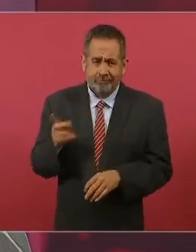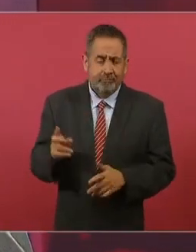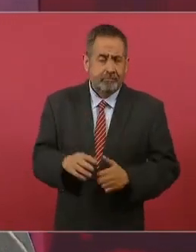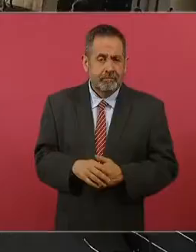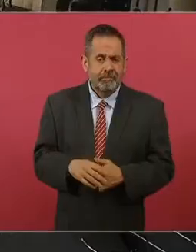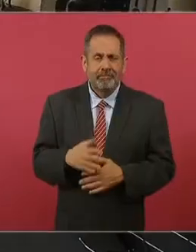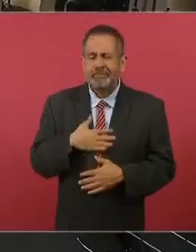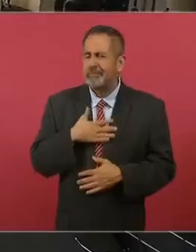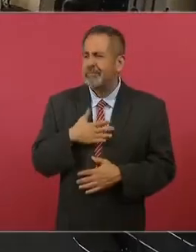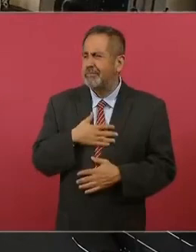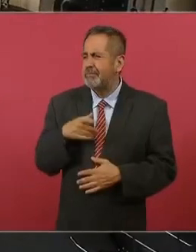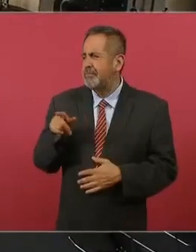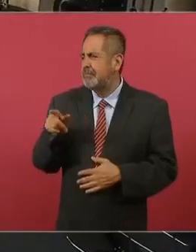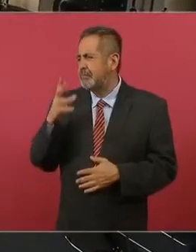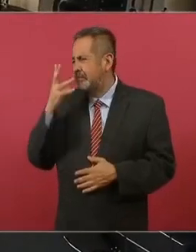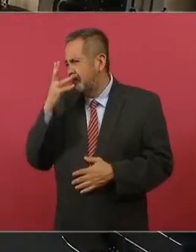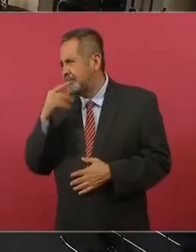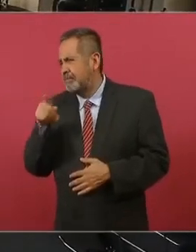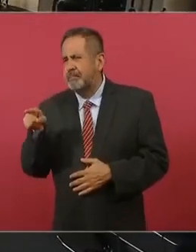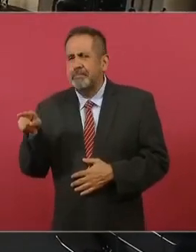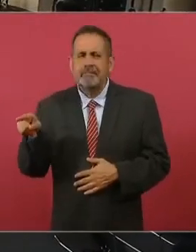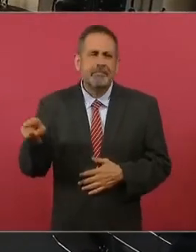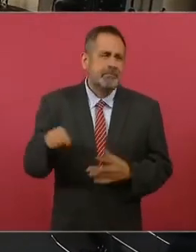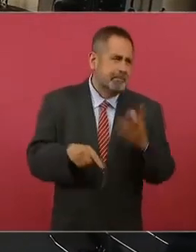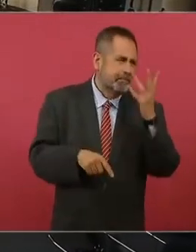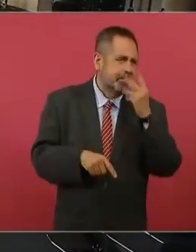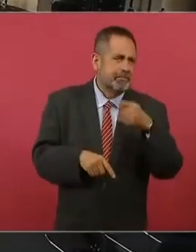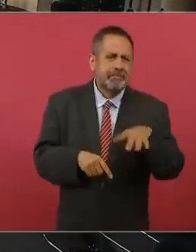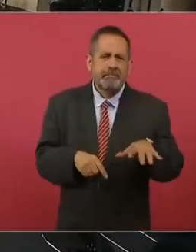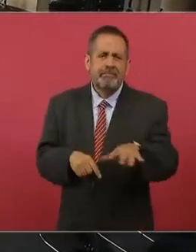y disfrutar de las bellezas y